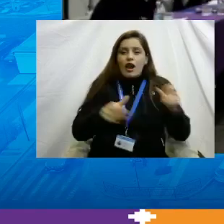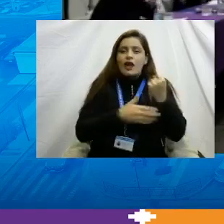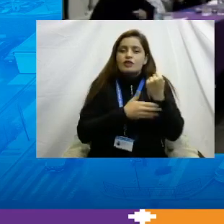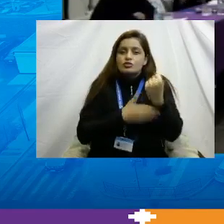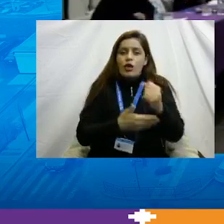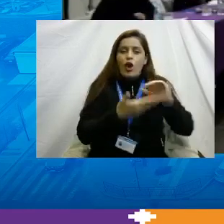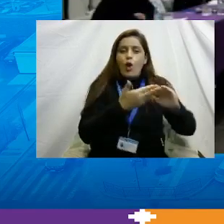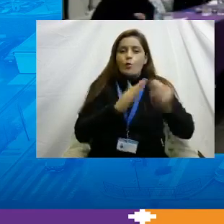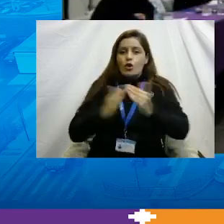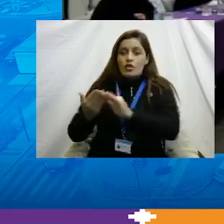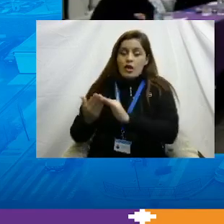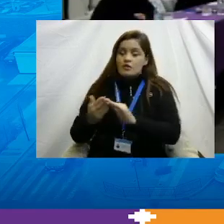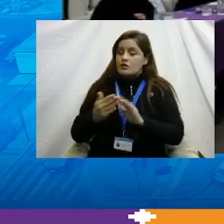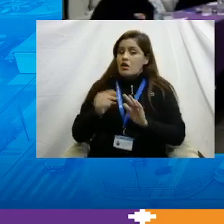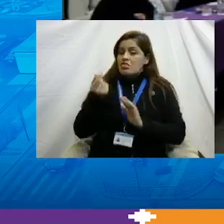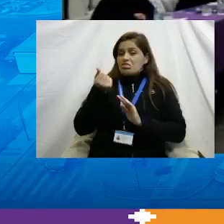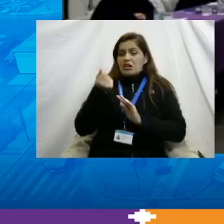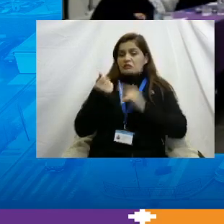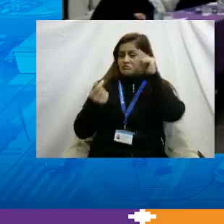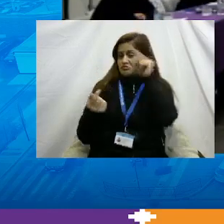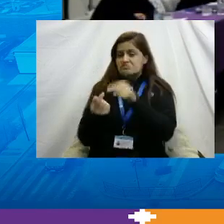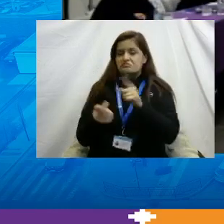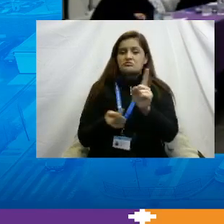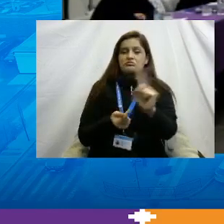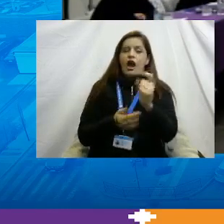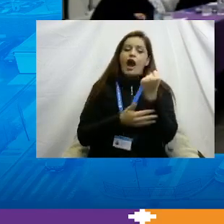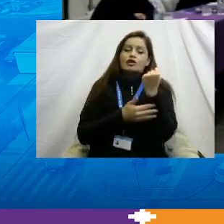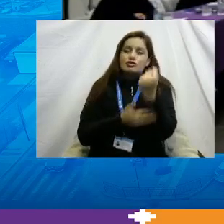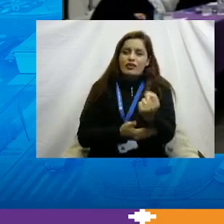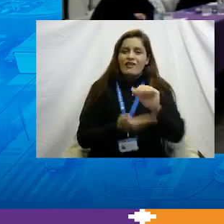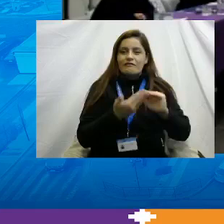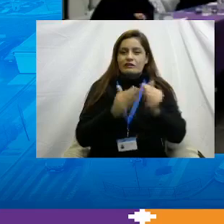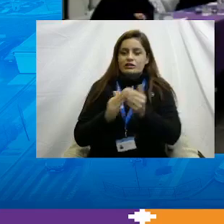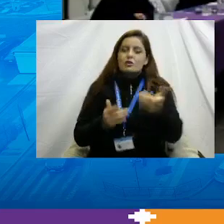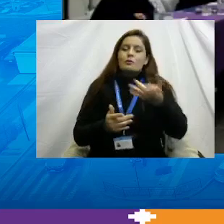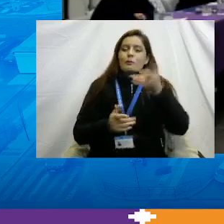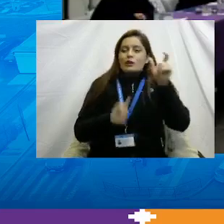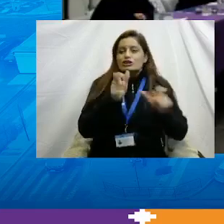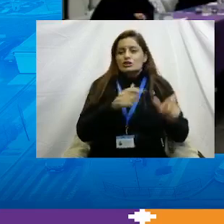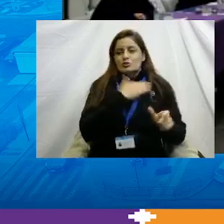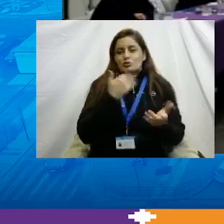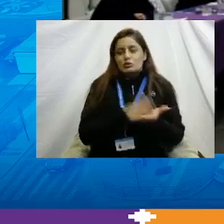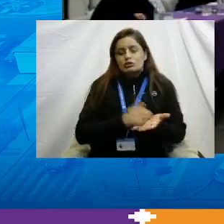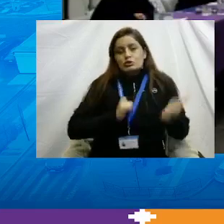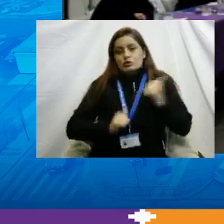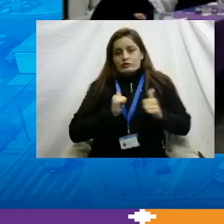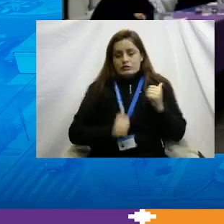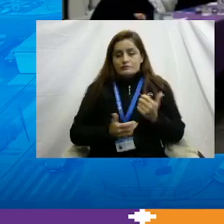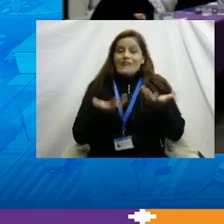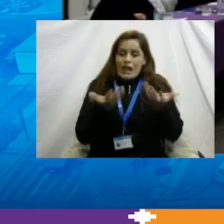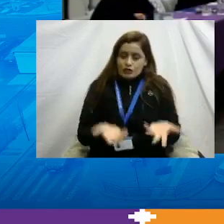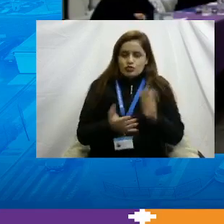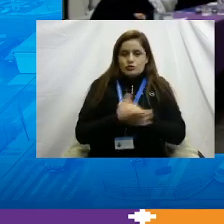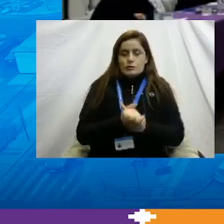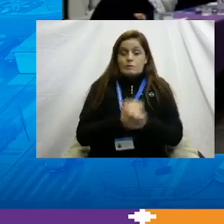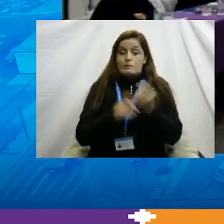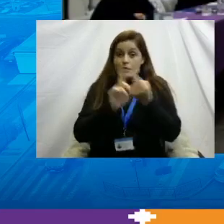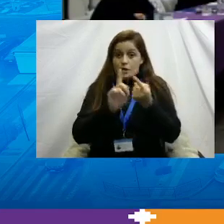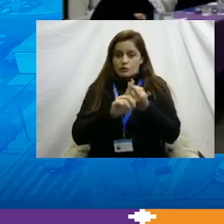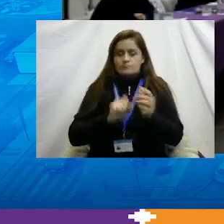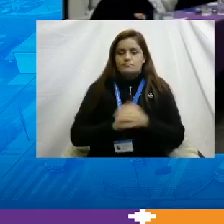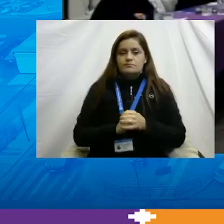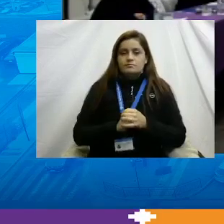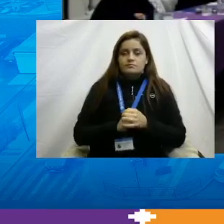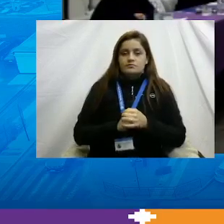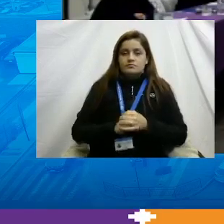dispuesto, más allá del dinero, era ayudar a los vecinos en ese minuto de tanto dolor. Así que eso es lo primero, alcaldesa. Gracias,